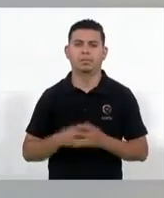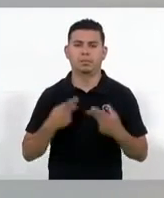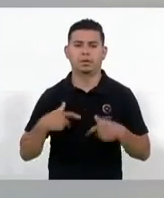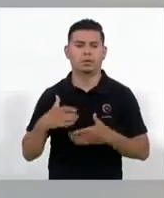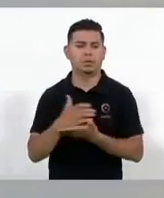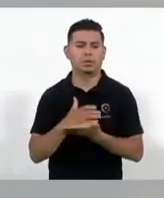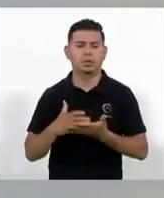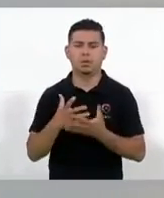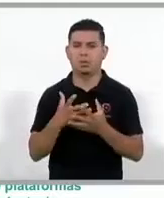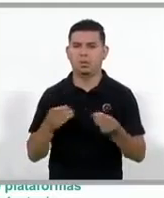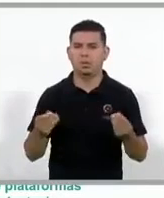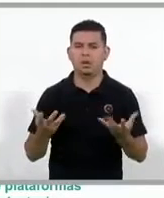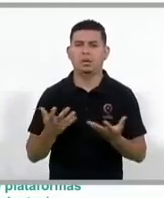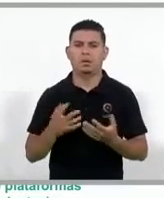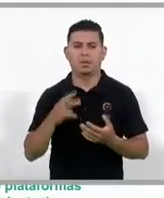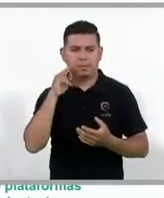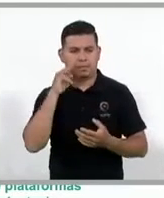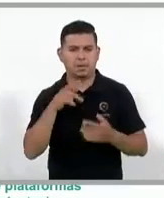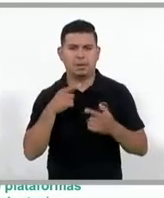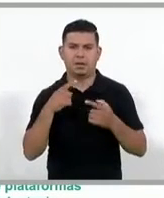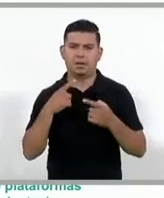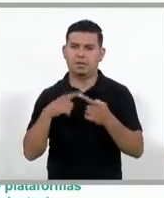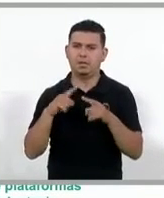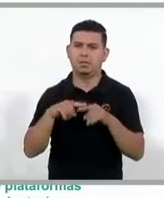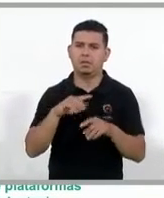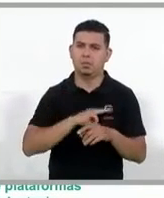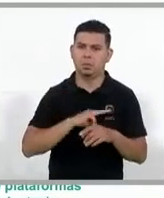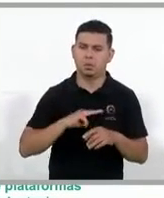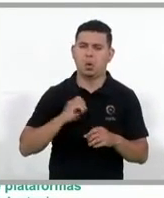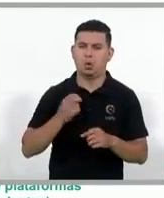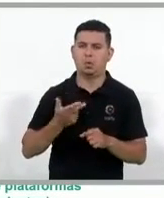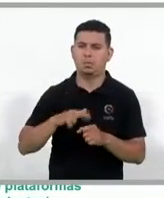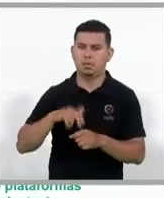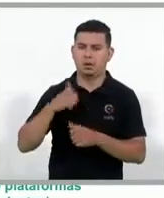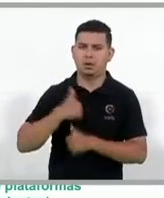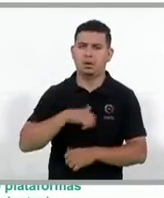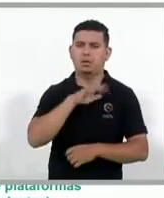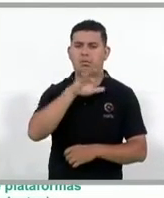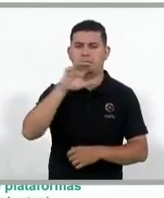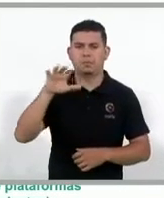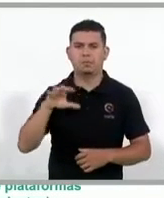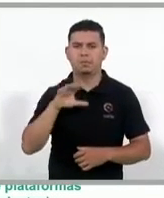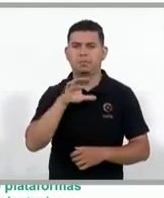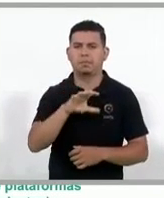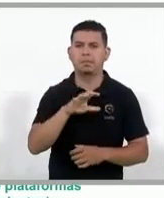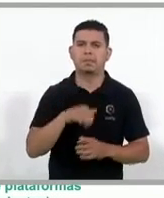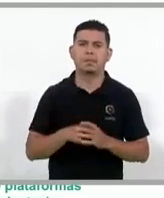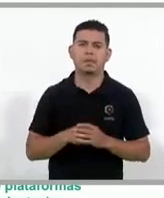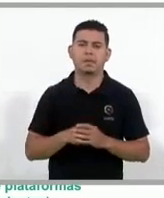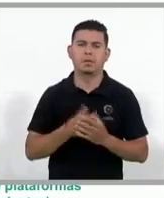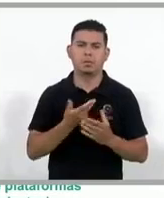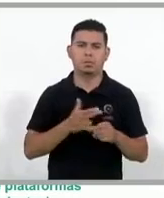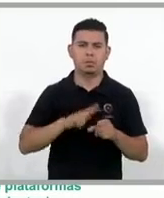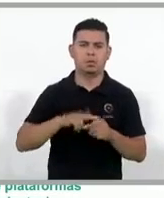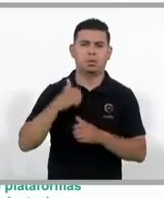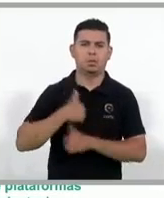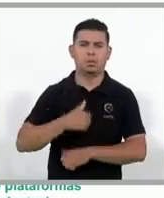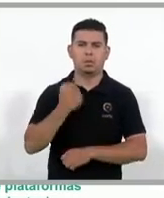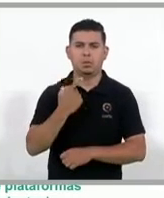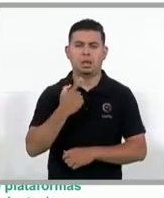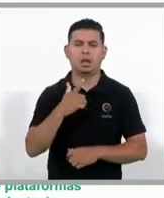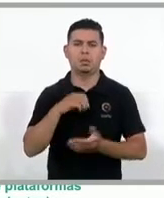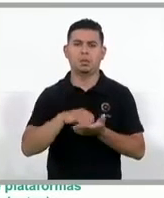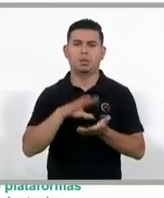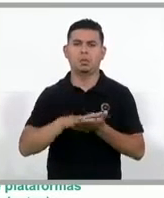de acuerdo a la distribución por jurisdicciones sanitarias observamos que en la jurisdicción sanitaria número 1 se